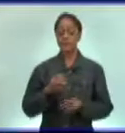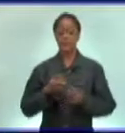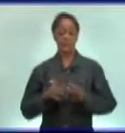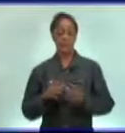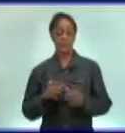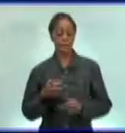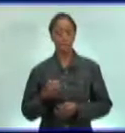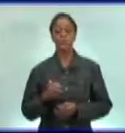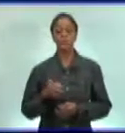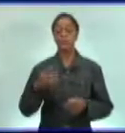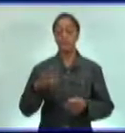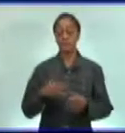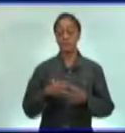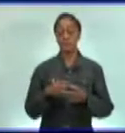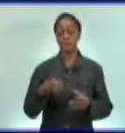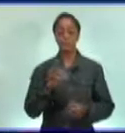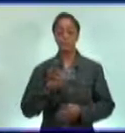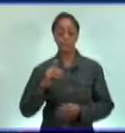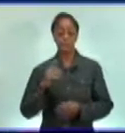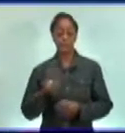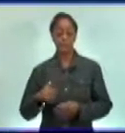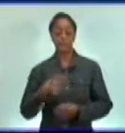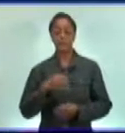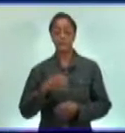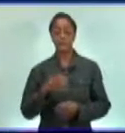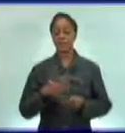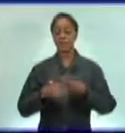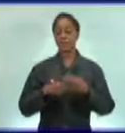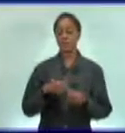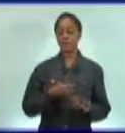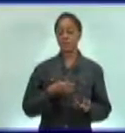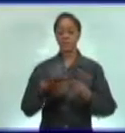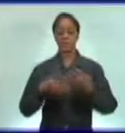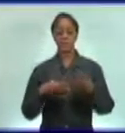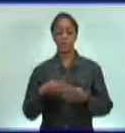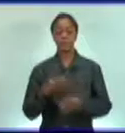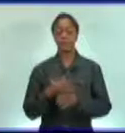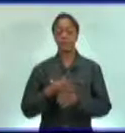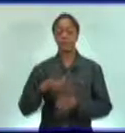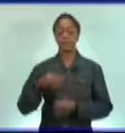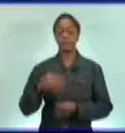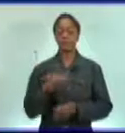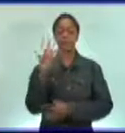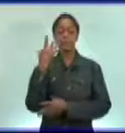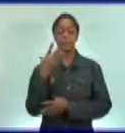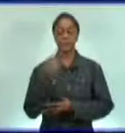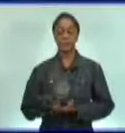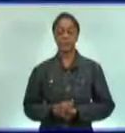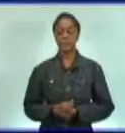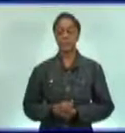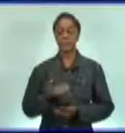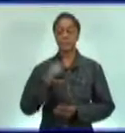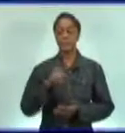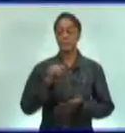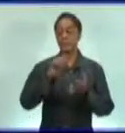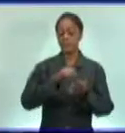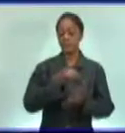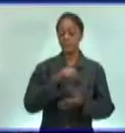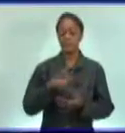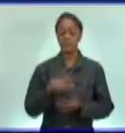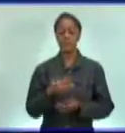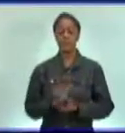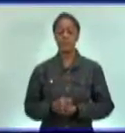funciones, están constituidos por células y realizan intercambio con el medio ambiente. Aquí van a marcar la